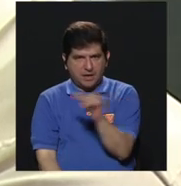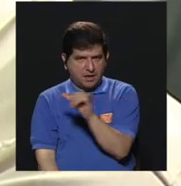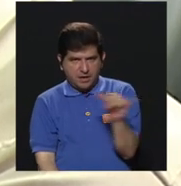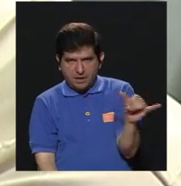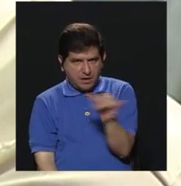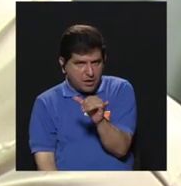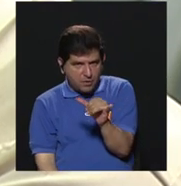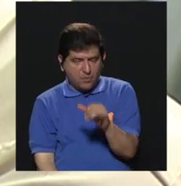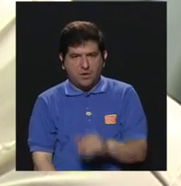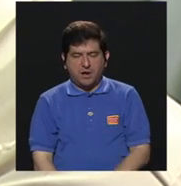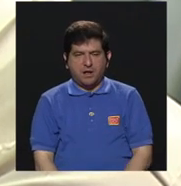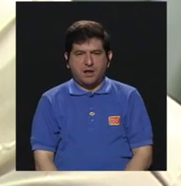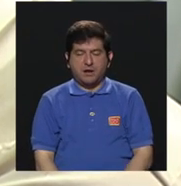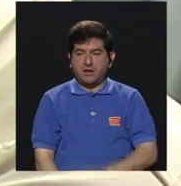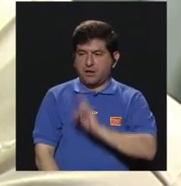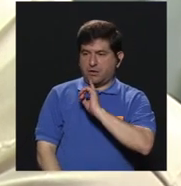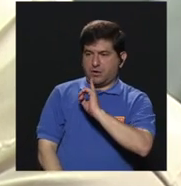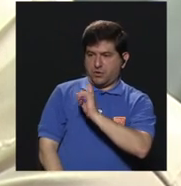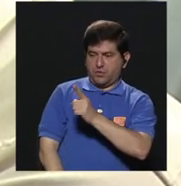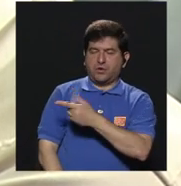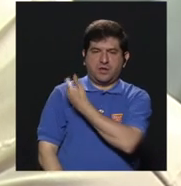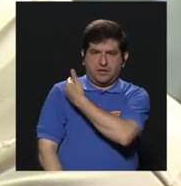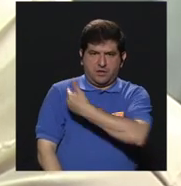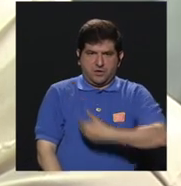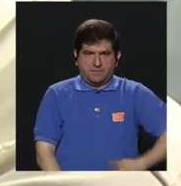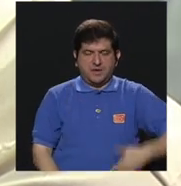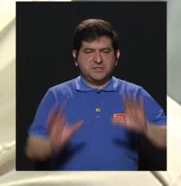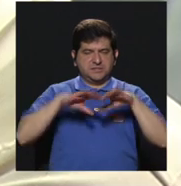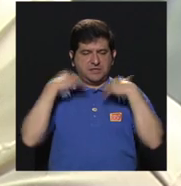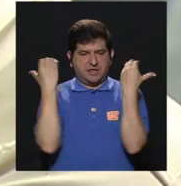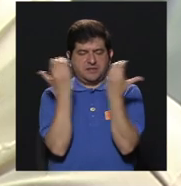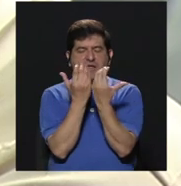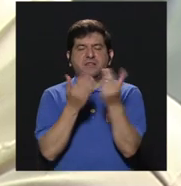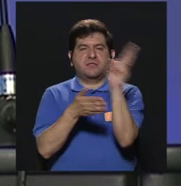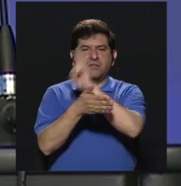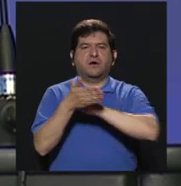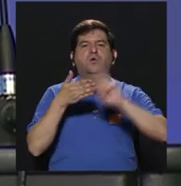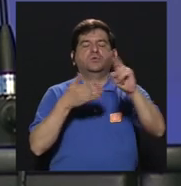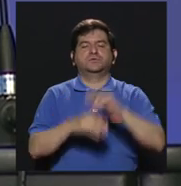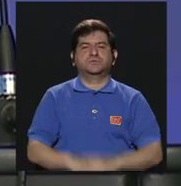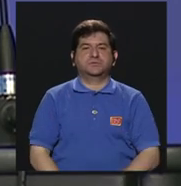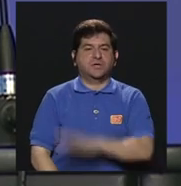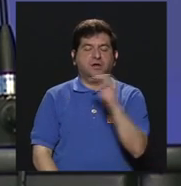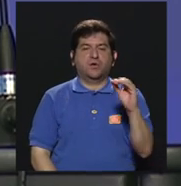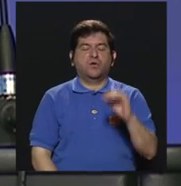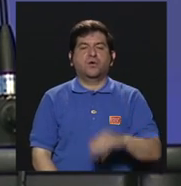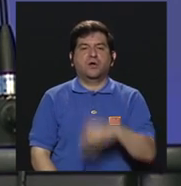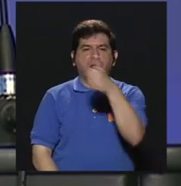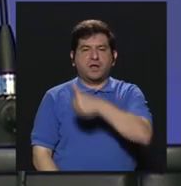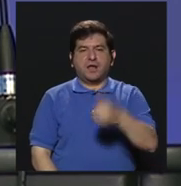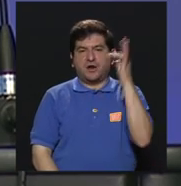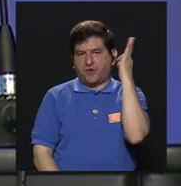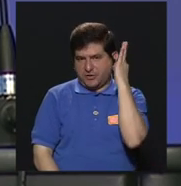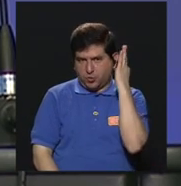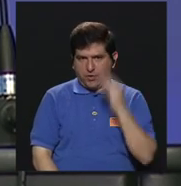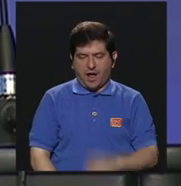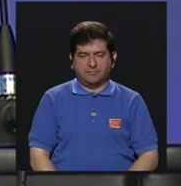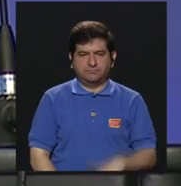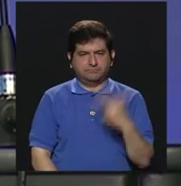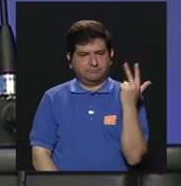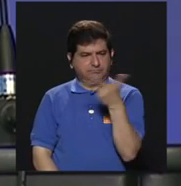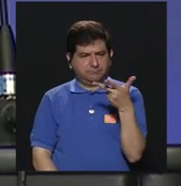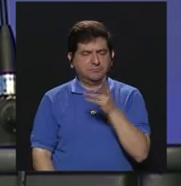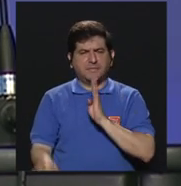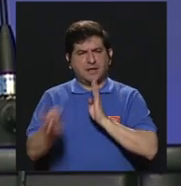como las palabras de la señora presidenta del Consejo Universitario y de la señora rectora se